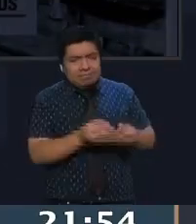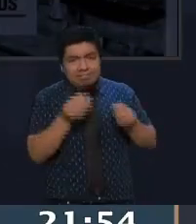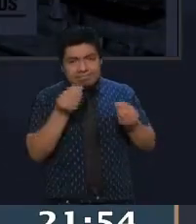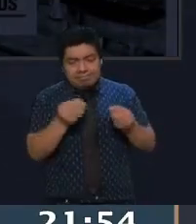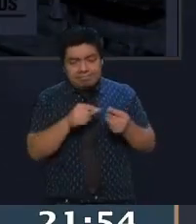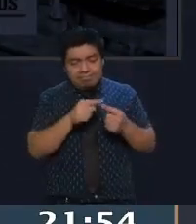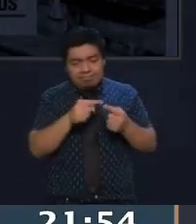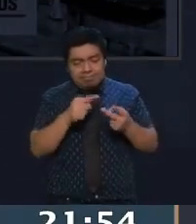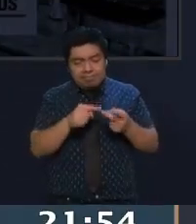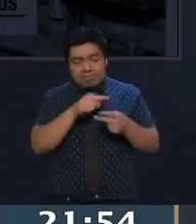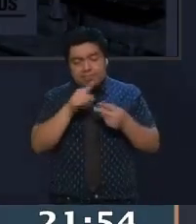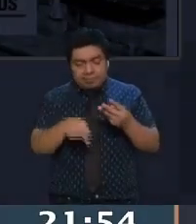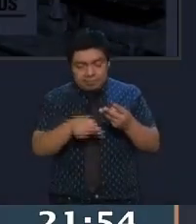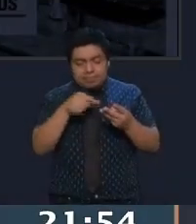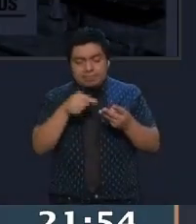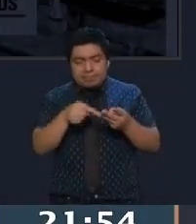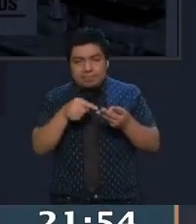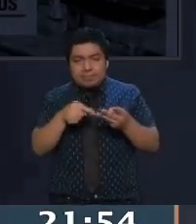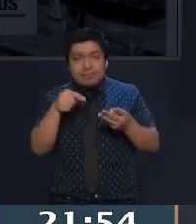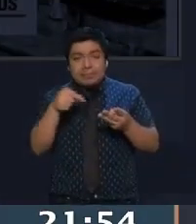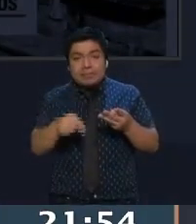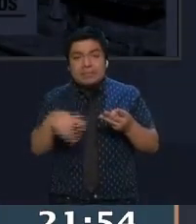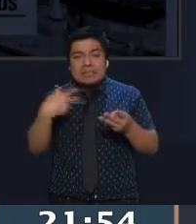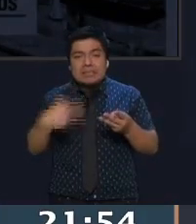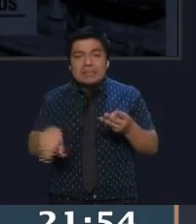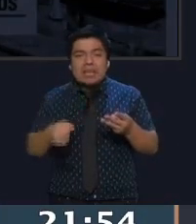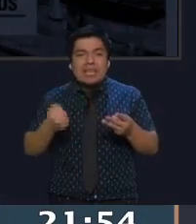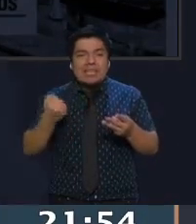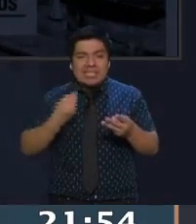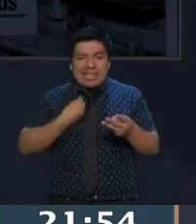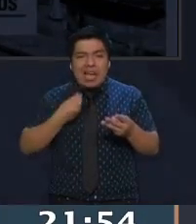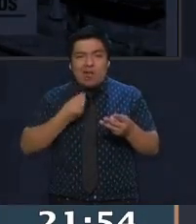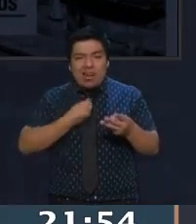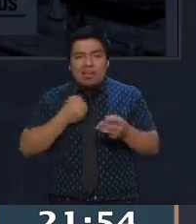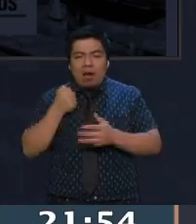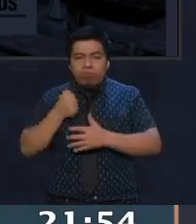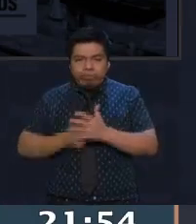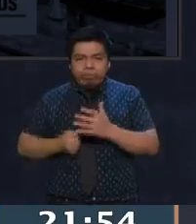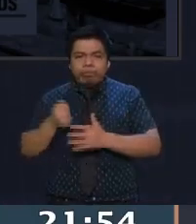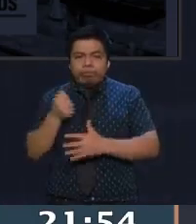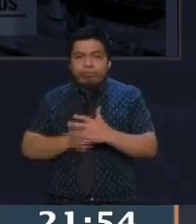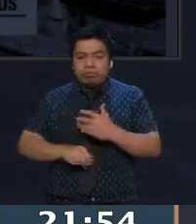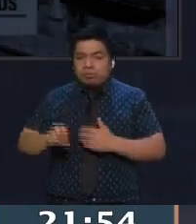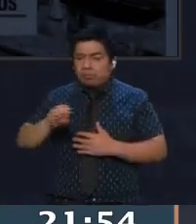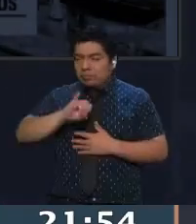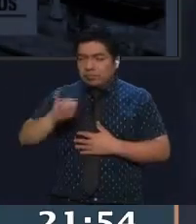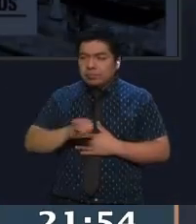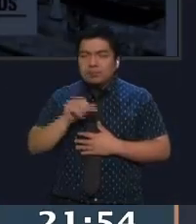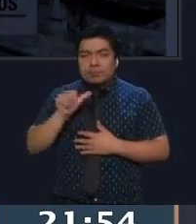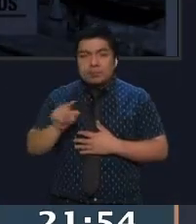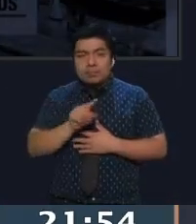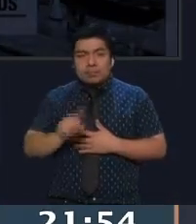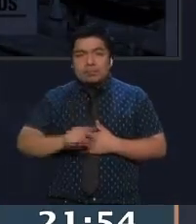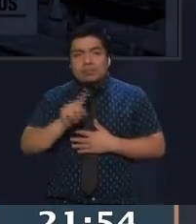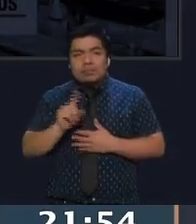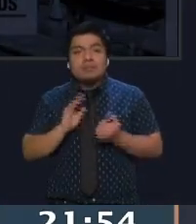lo otro, esa capacidad de resistencia que tienen los jazzistas mexicanos para